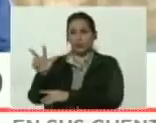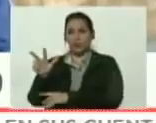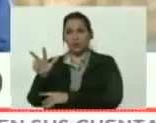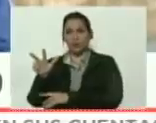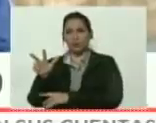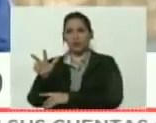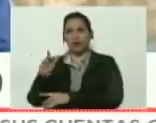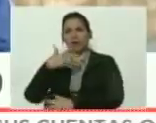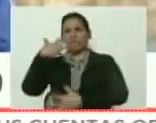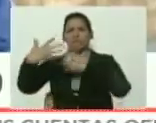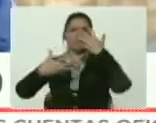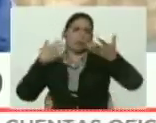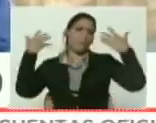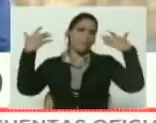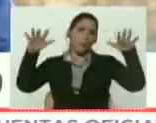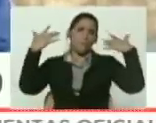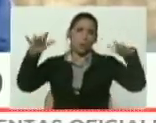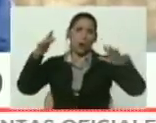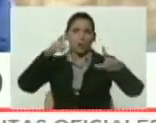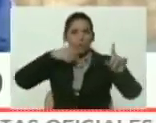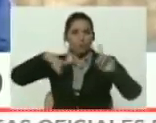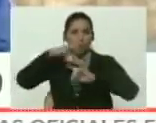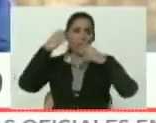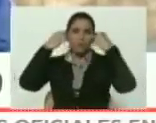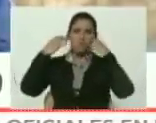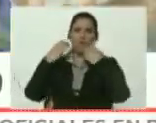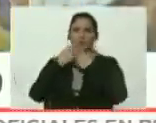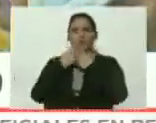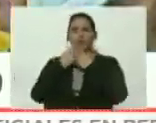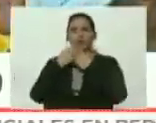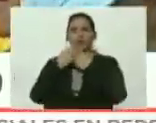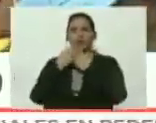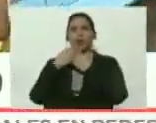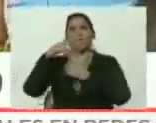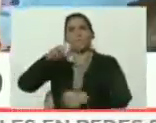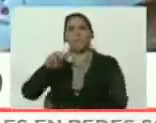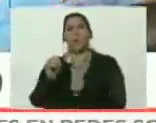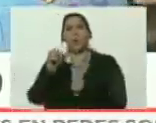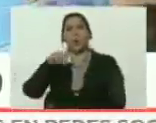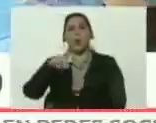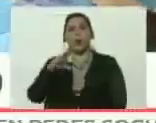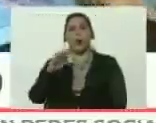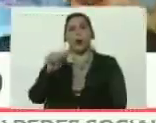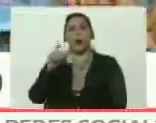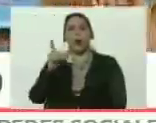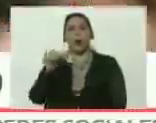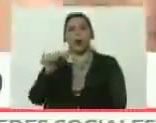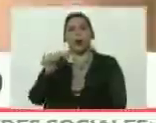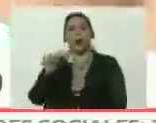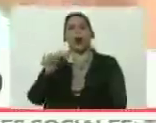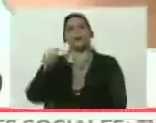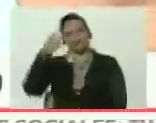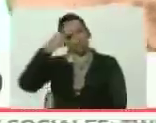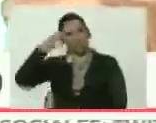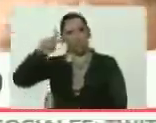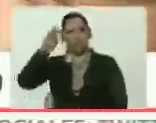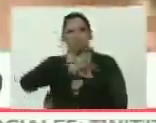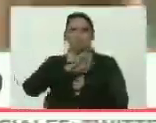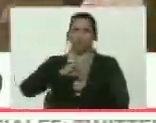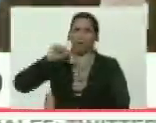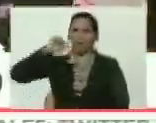darle una bulla y un aplauso a Fidel, al Moncada y a la Cuba socialista. ¡Que viva Cuba!